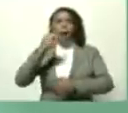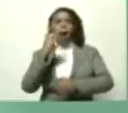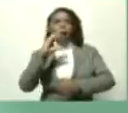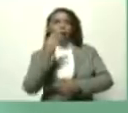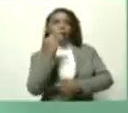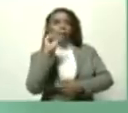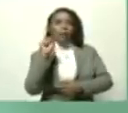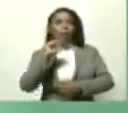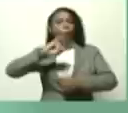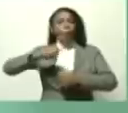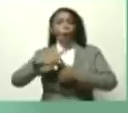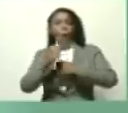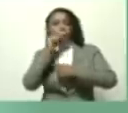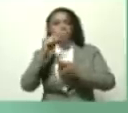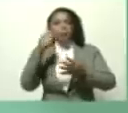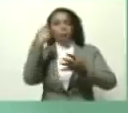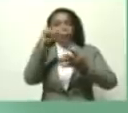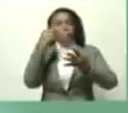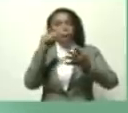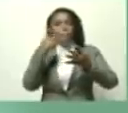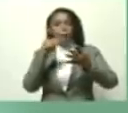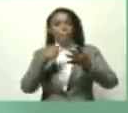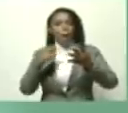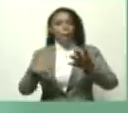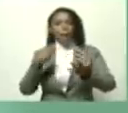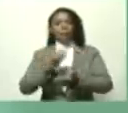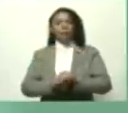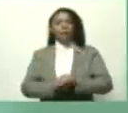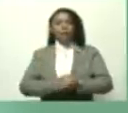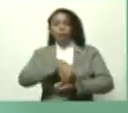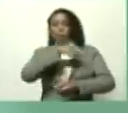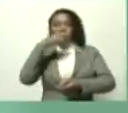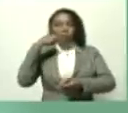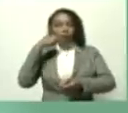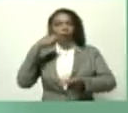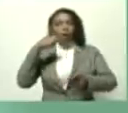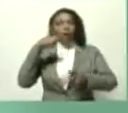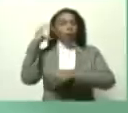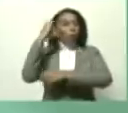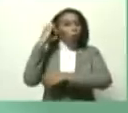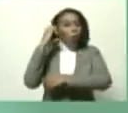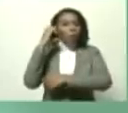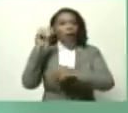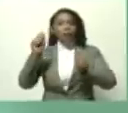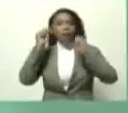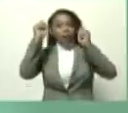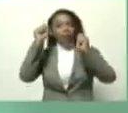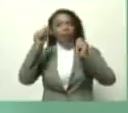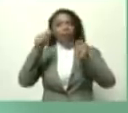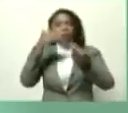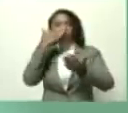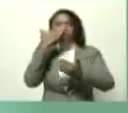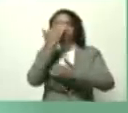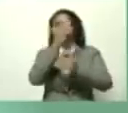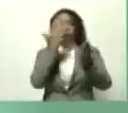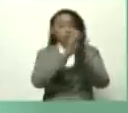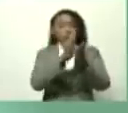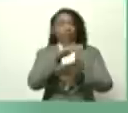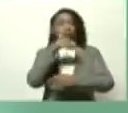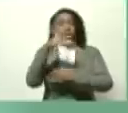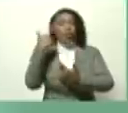Orlando Hernández, Sebastián Piñera, el narcotráfico colombiano, el cartel de la Costa Atlántica, el cartel de La